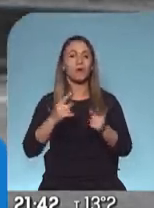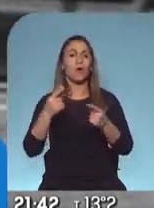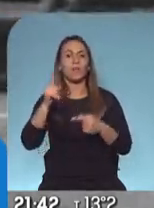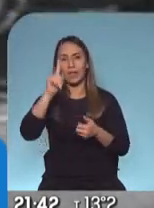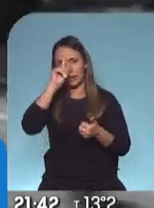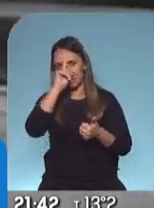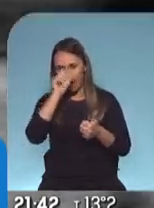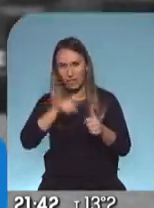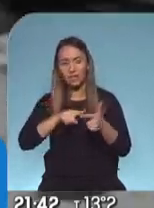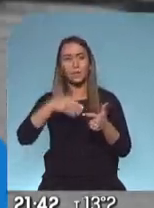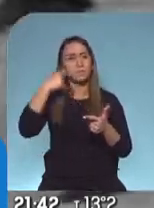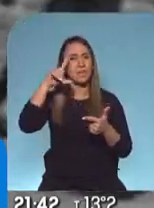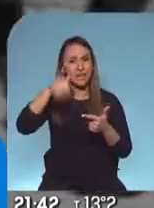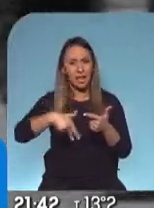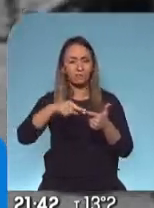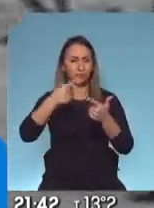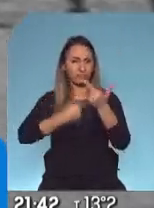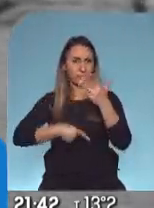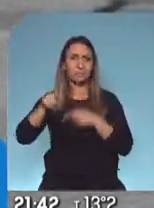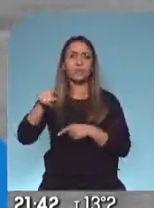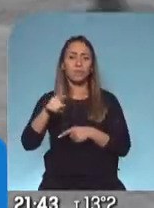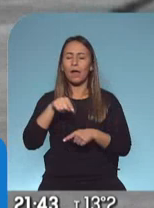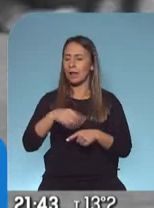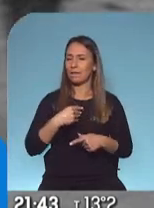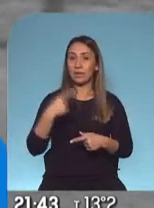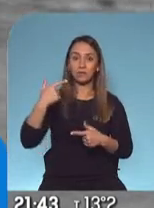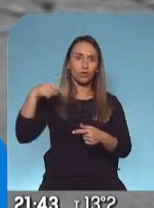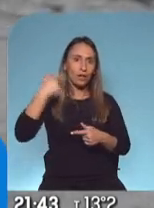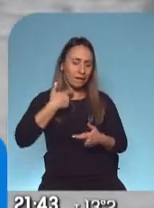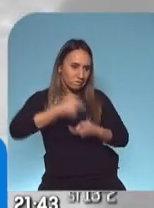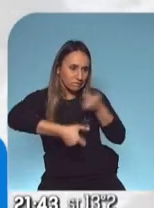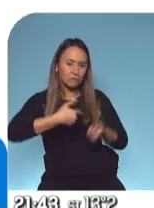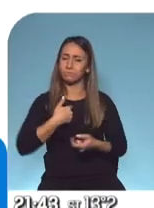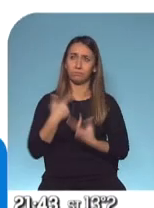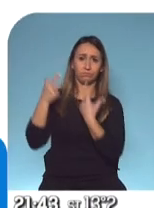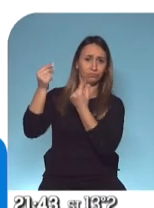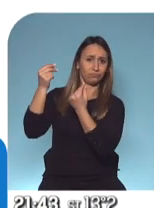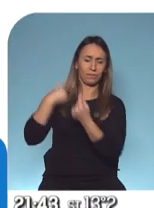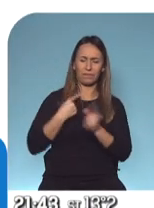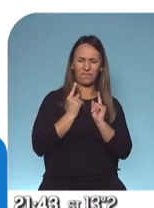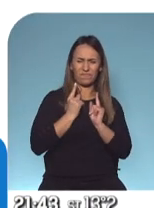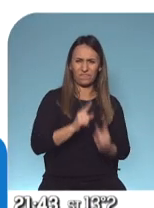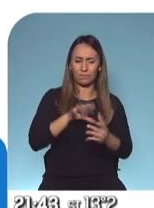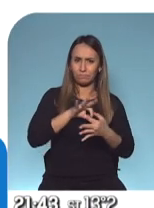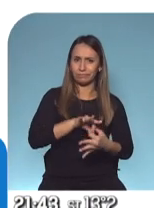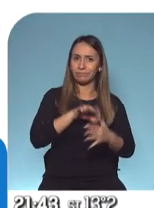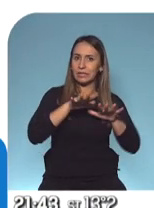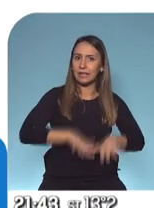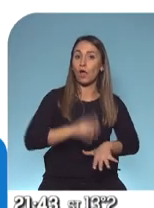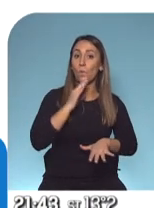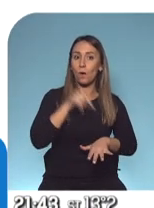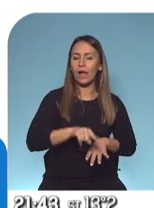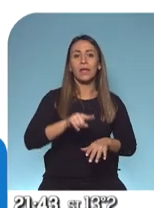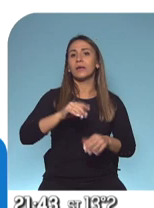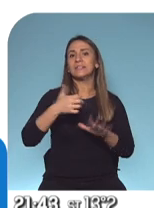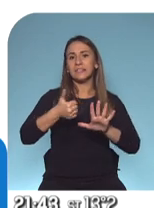la Fiorentina, pero Marzolini se aferró al azul y oro, donde fue ídolo indiscutido. En esa etapa cosechó 6